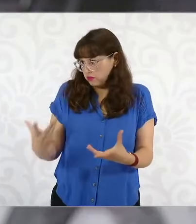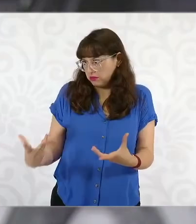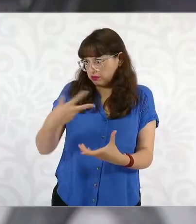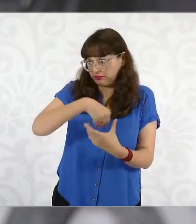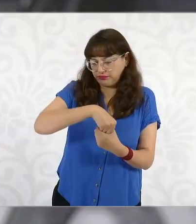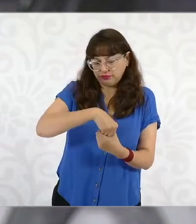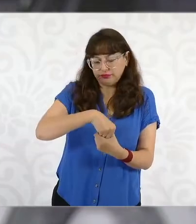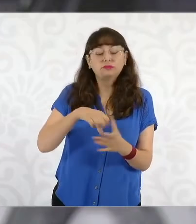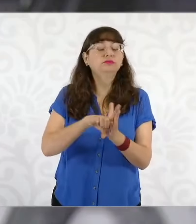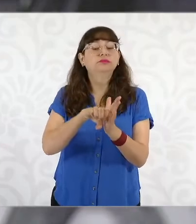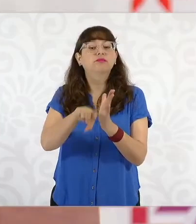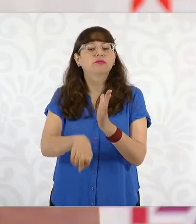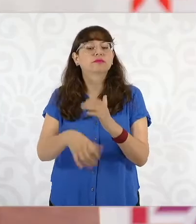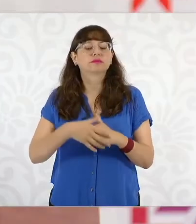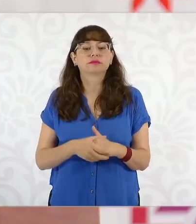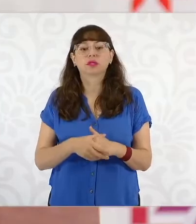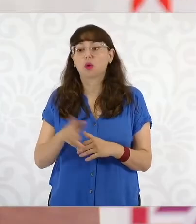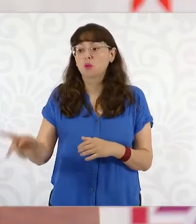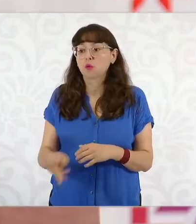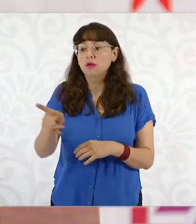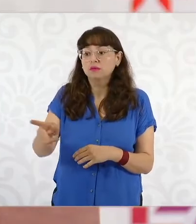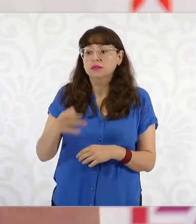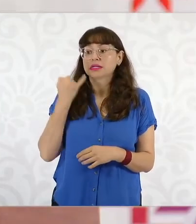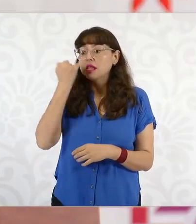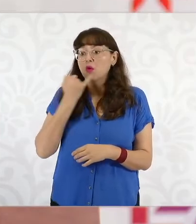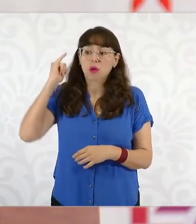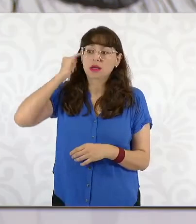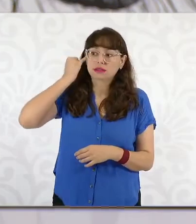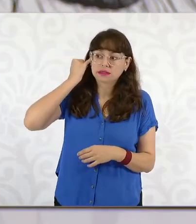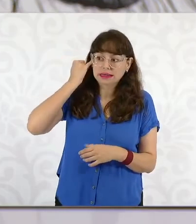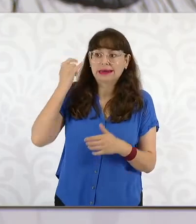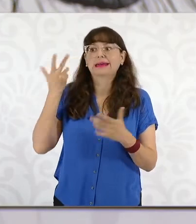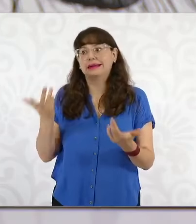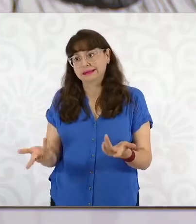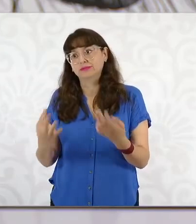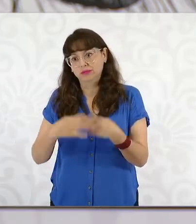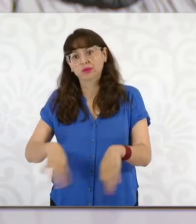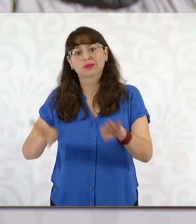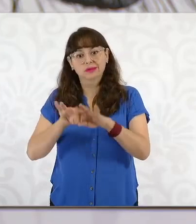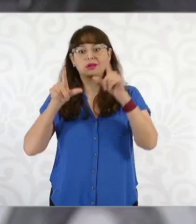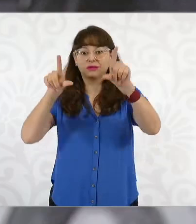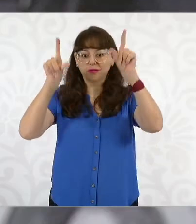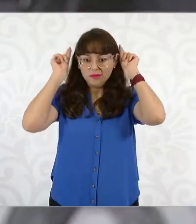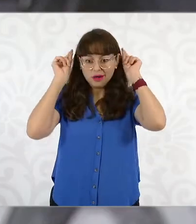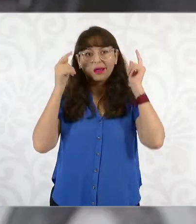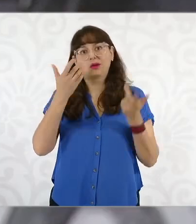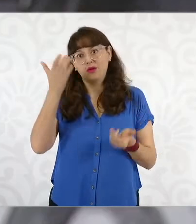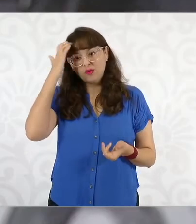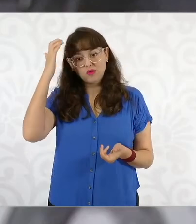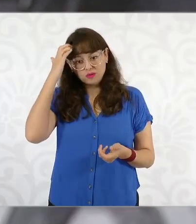hay un pueblo que habla una lengua, pues se busca que haya enfermeras que hablen la lengua del